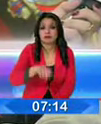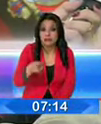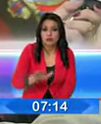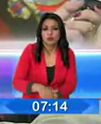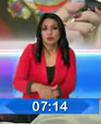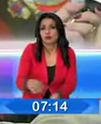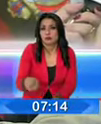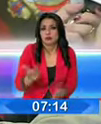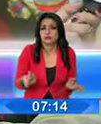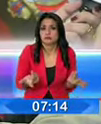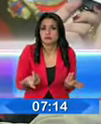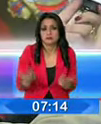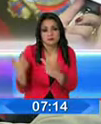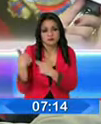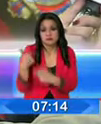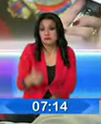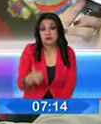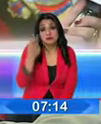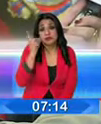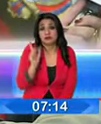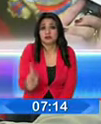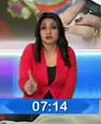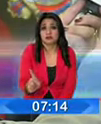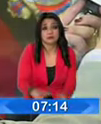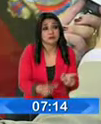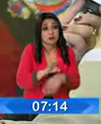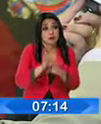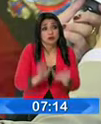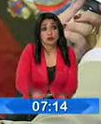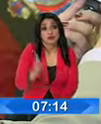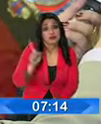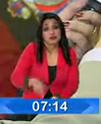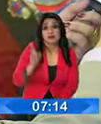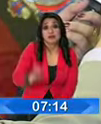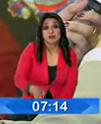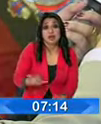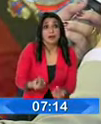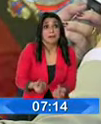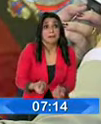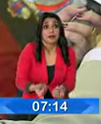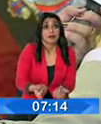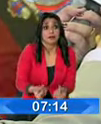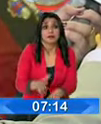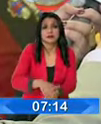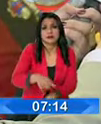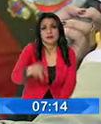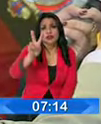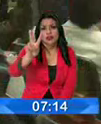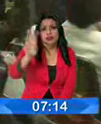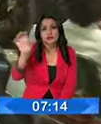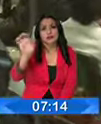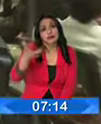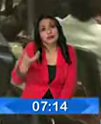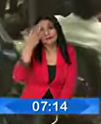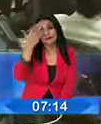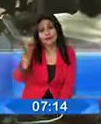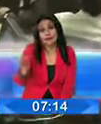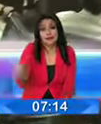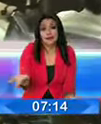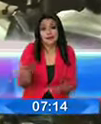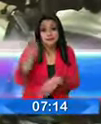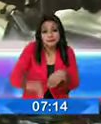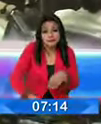también de sus propias acciones y el pueblo lo tiene que juzgar ahora están apurados porque saben que el 2 hay una fecha fatal y es que bajo